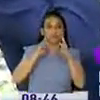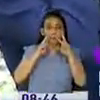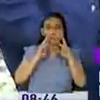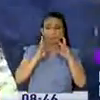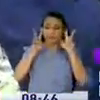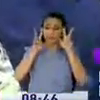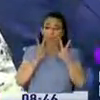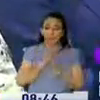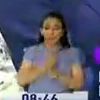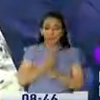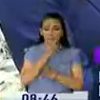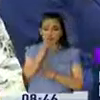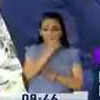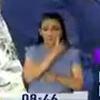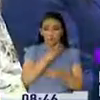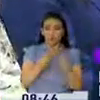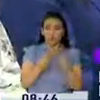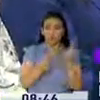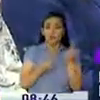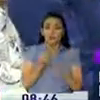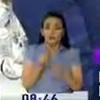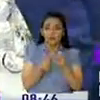tema de patrimonio